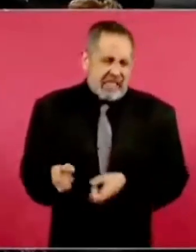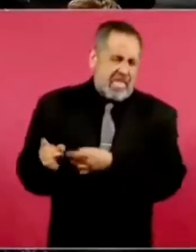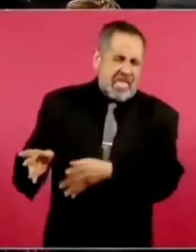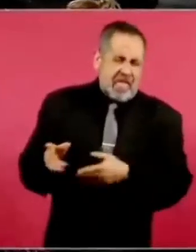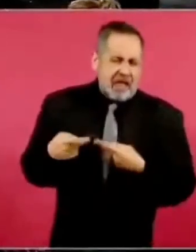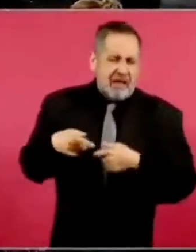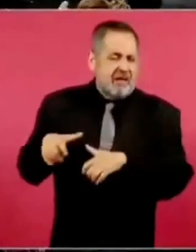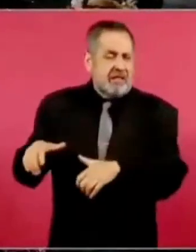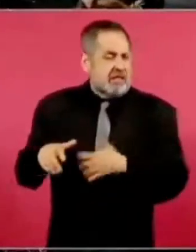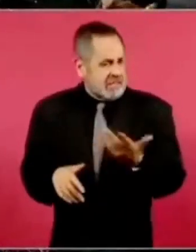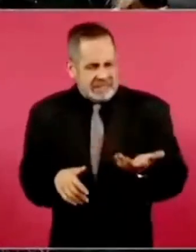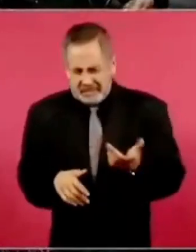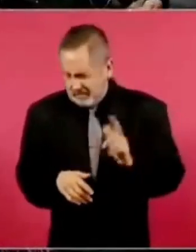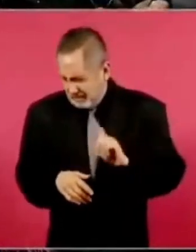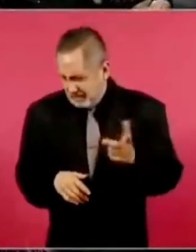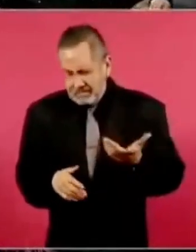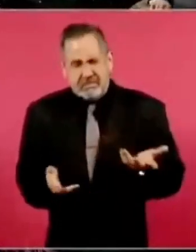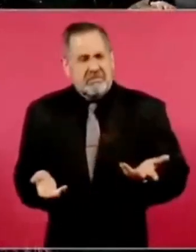¿Por qué te conviertes